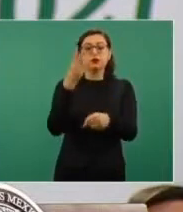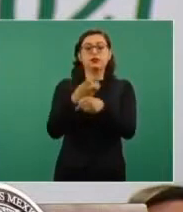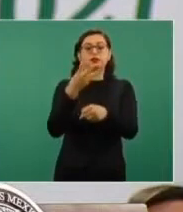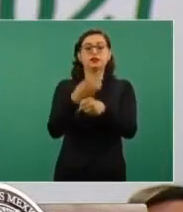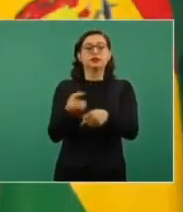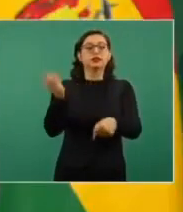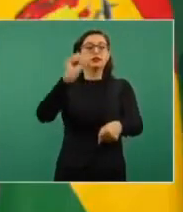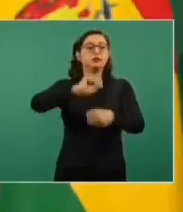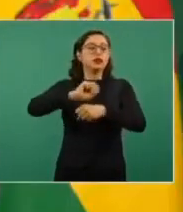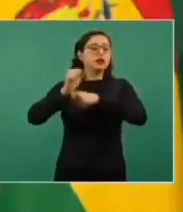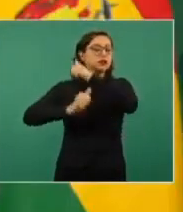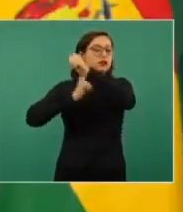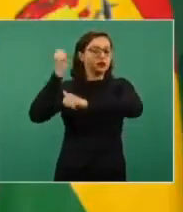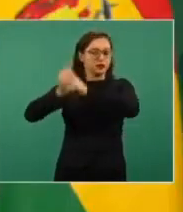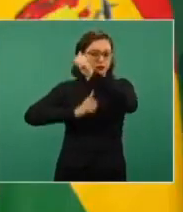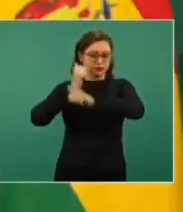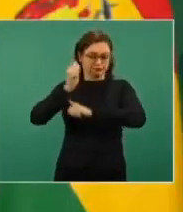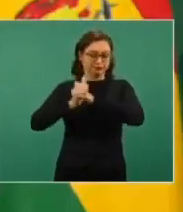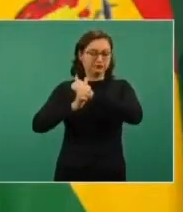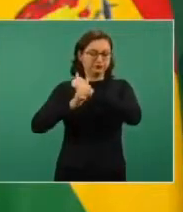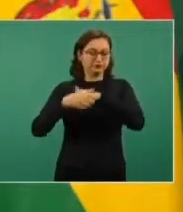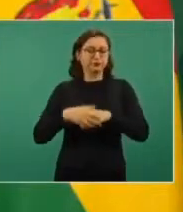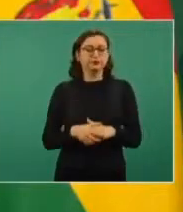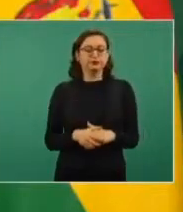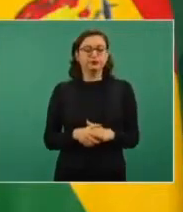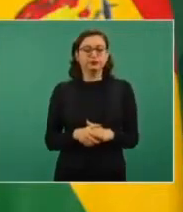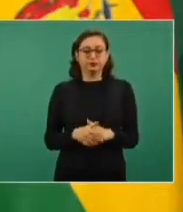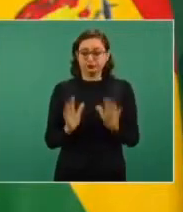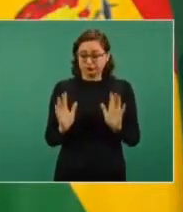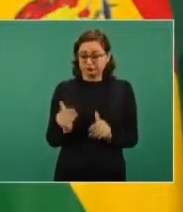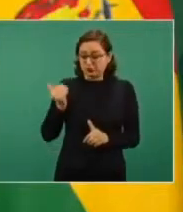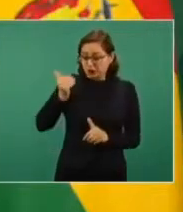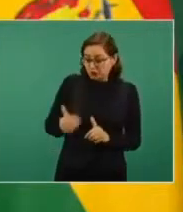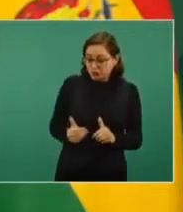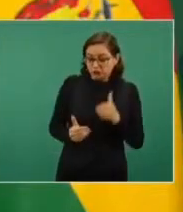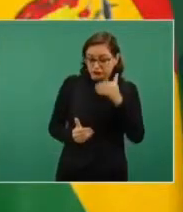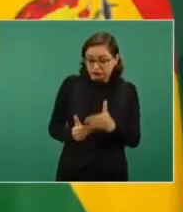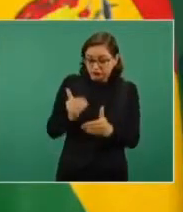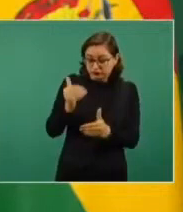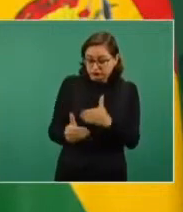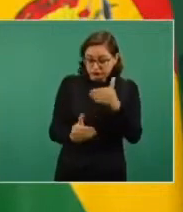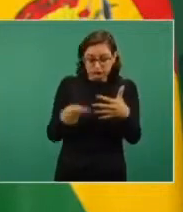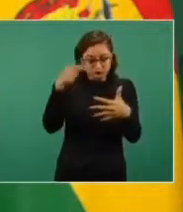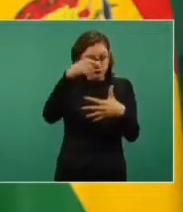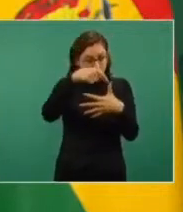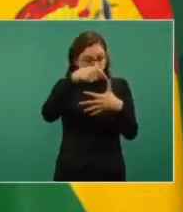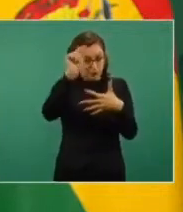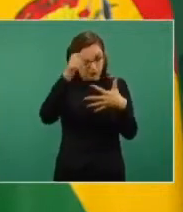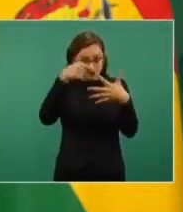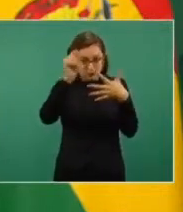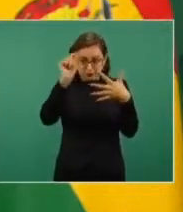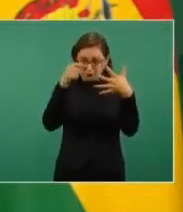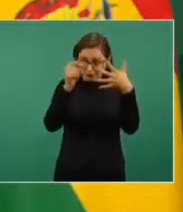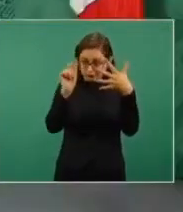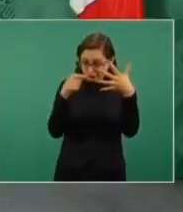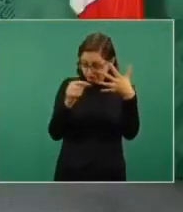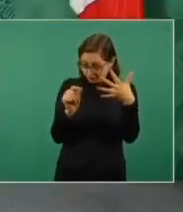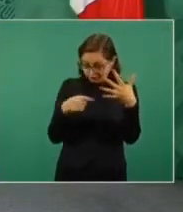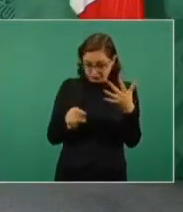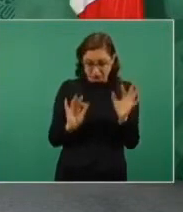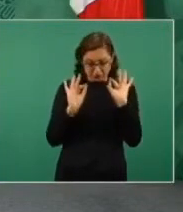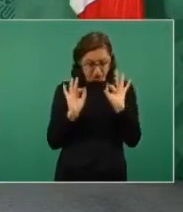abril. Una vez que han sido completados todos los procedimientos. La síntesis de todos esos procedimientos tienen que ver